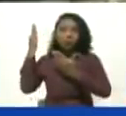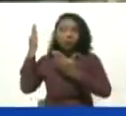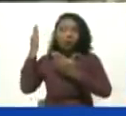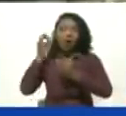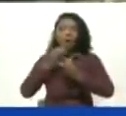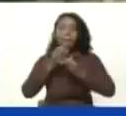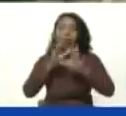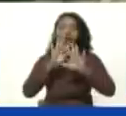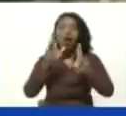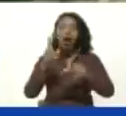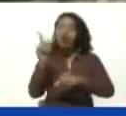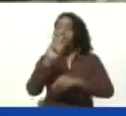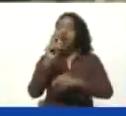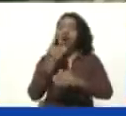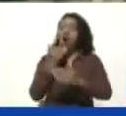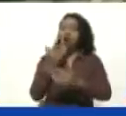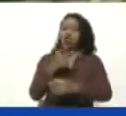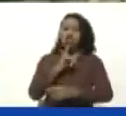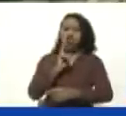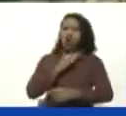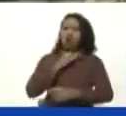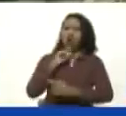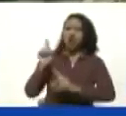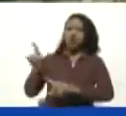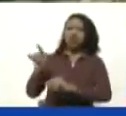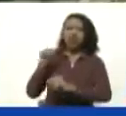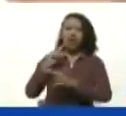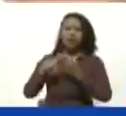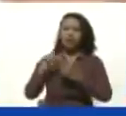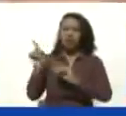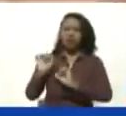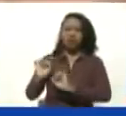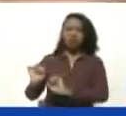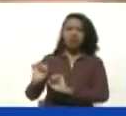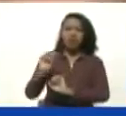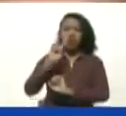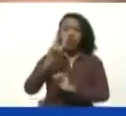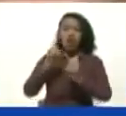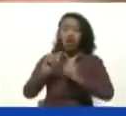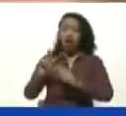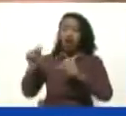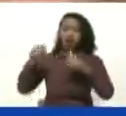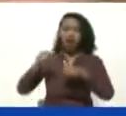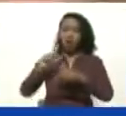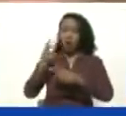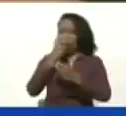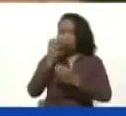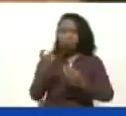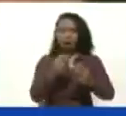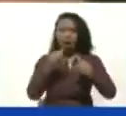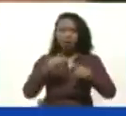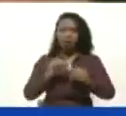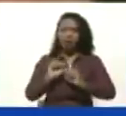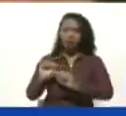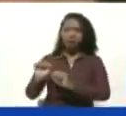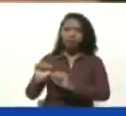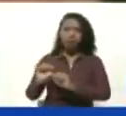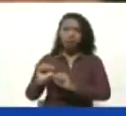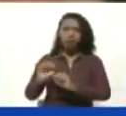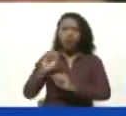Declararon persona no grata a su esposa y a sus dos niñas, creo que de